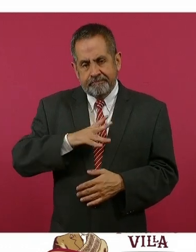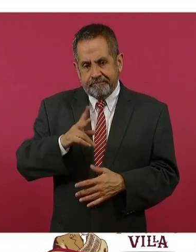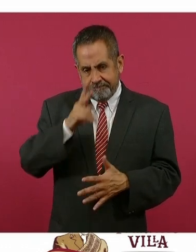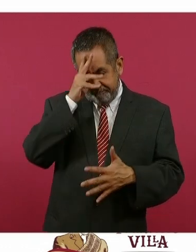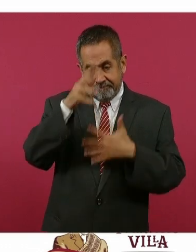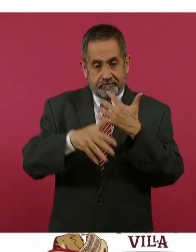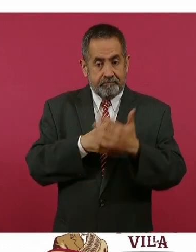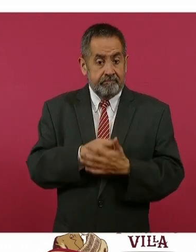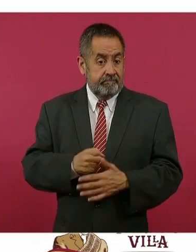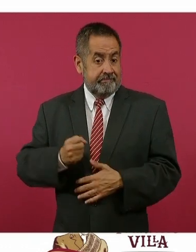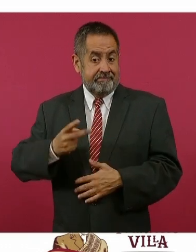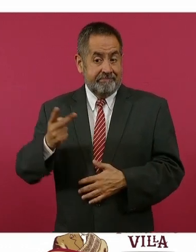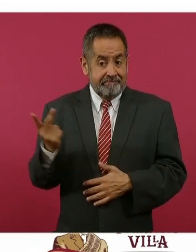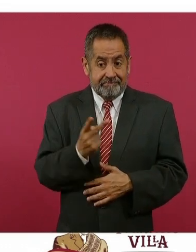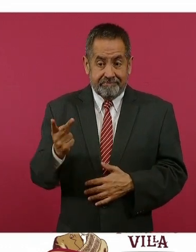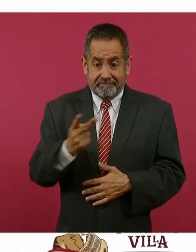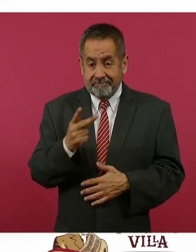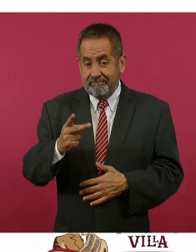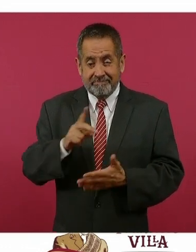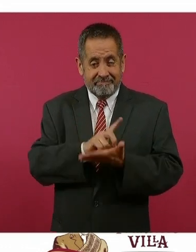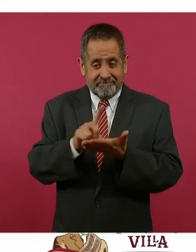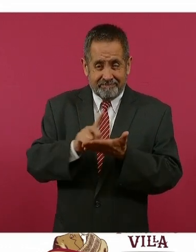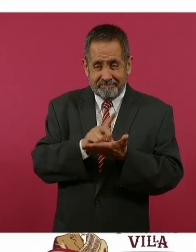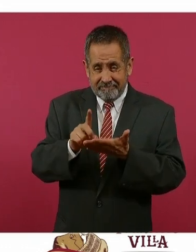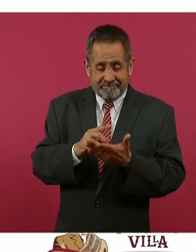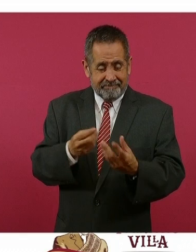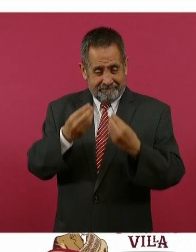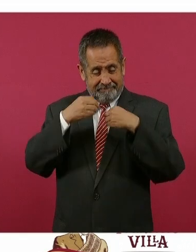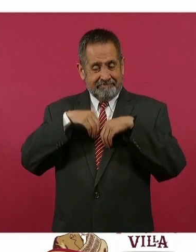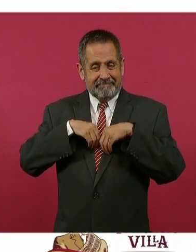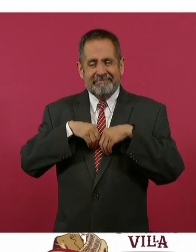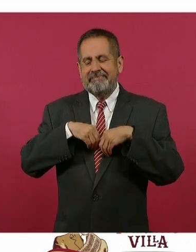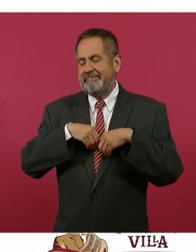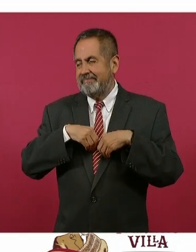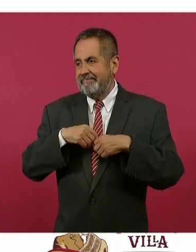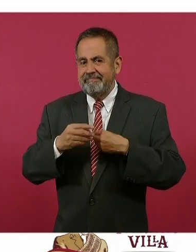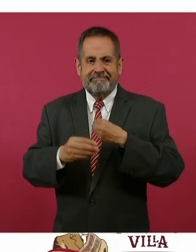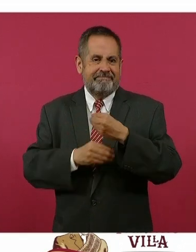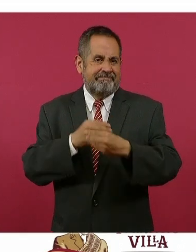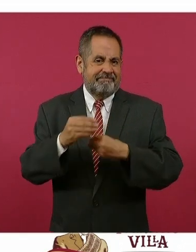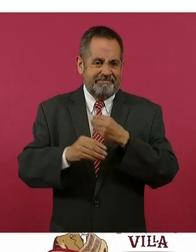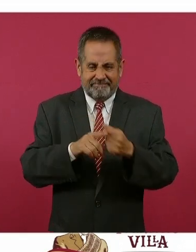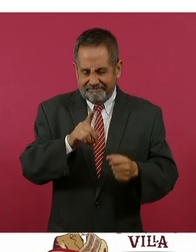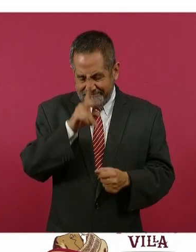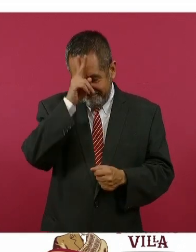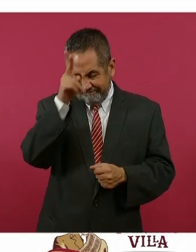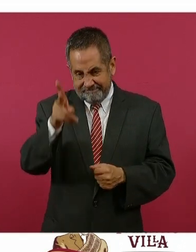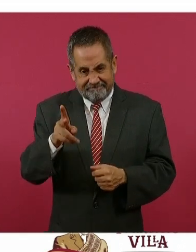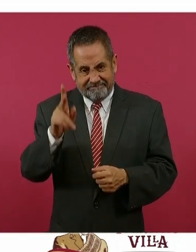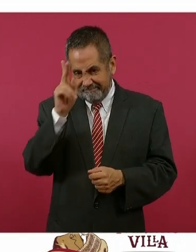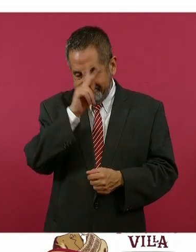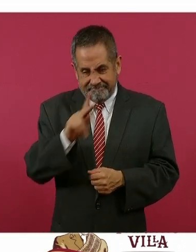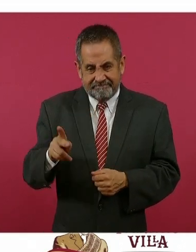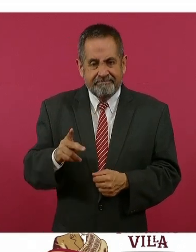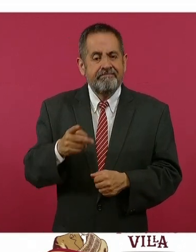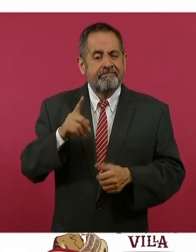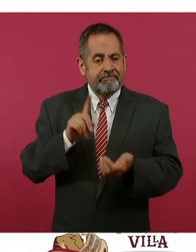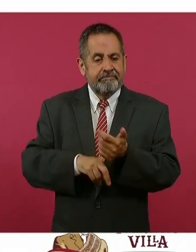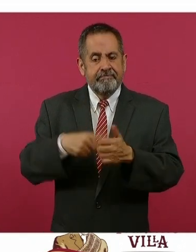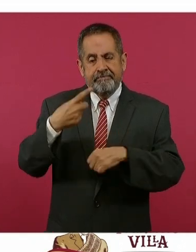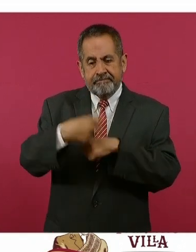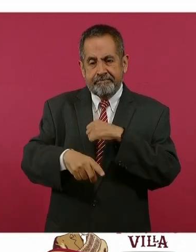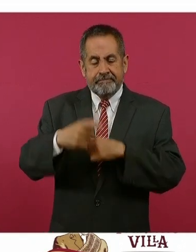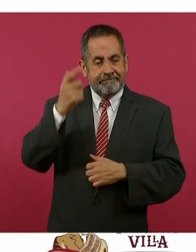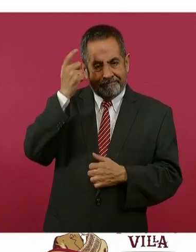cuando ambas personas consumen drogas. Y lo que podemos ver es que hay un contexto previo de daño psicológico